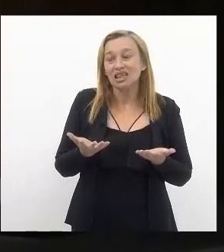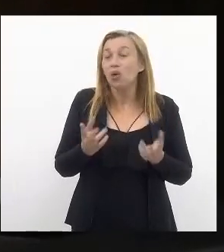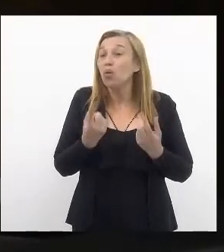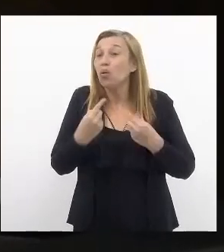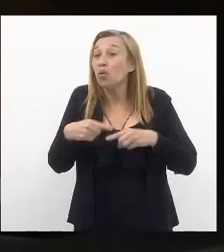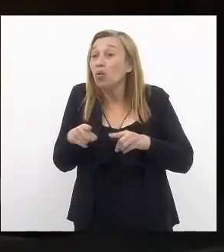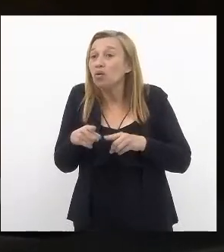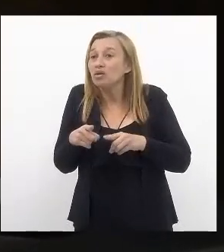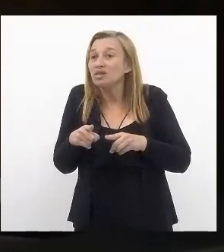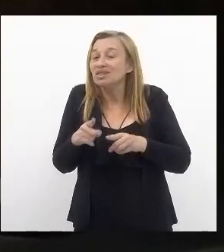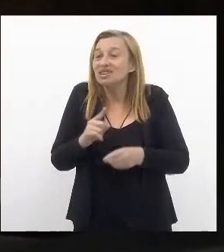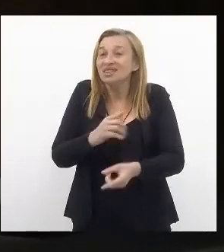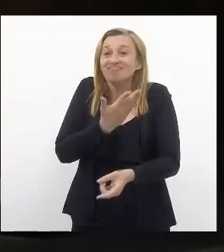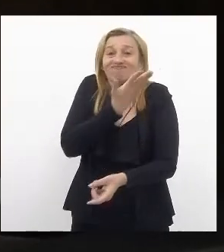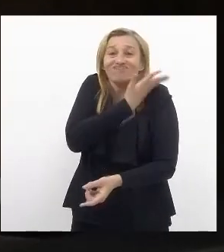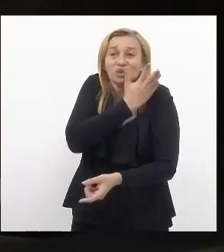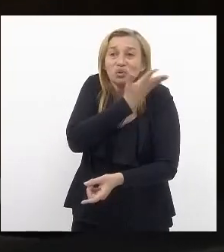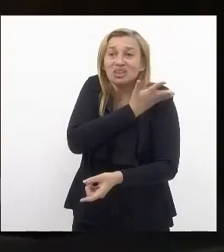contra la discriminación.